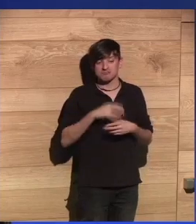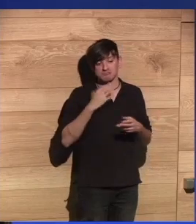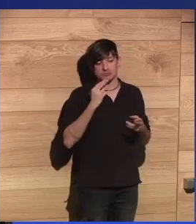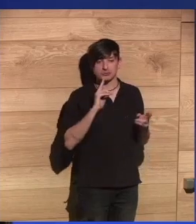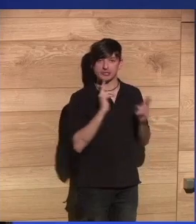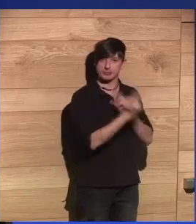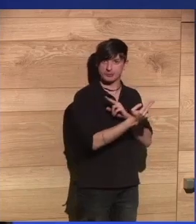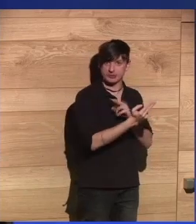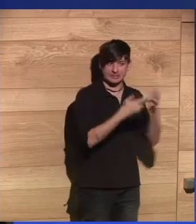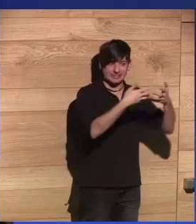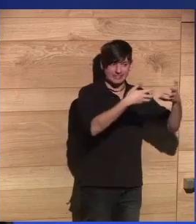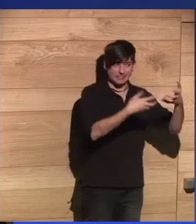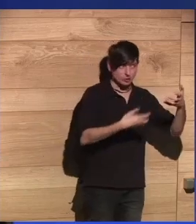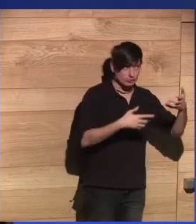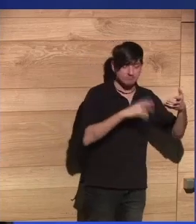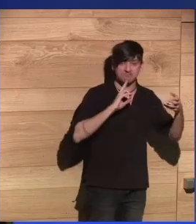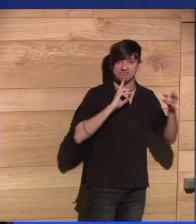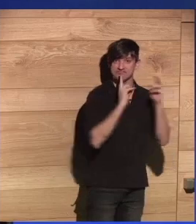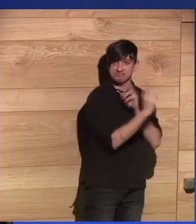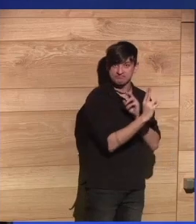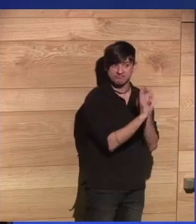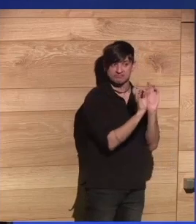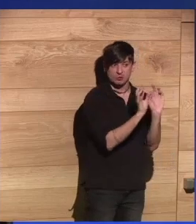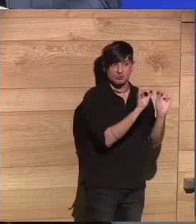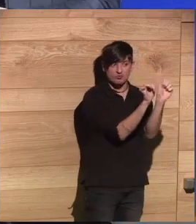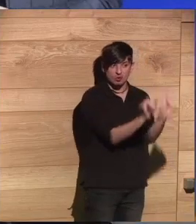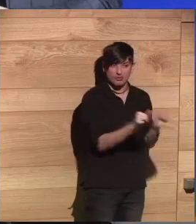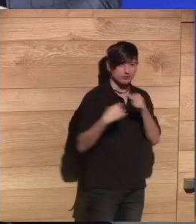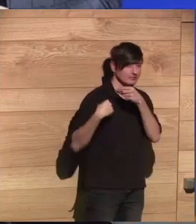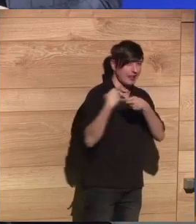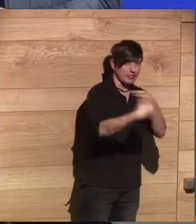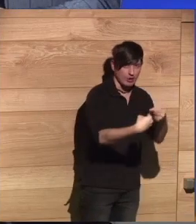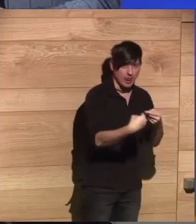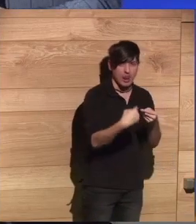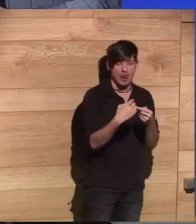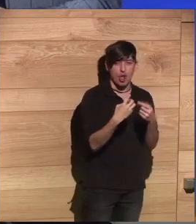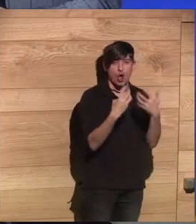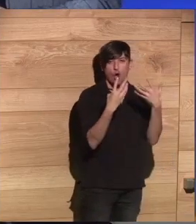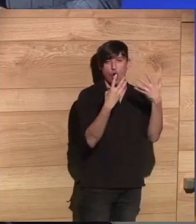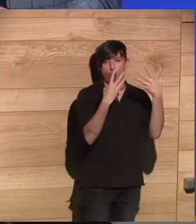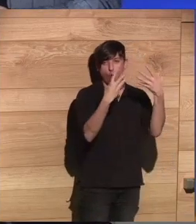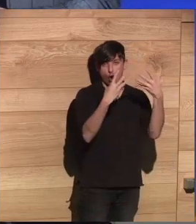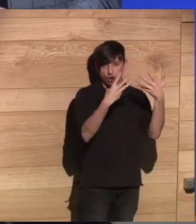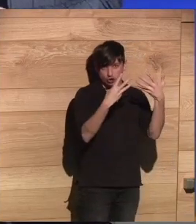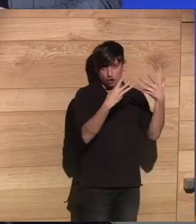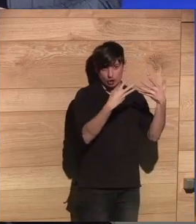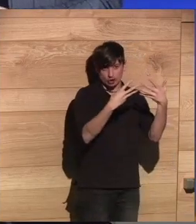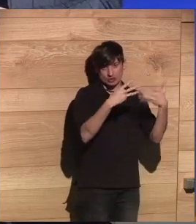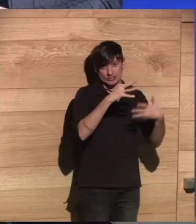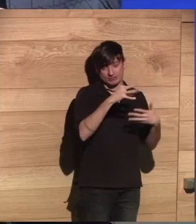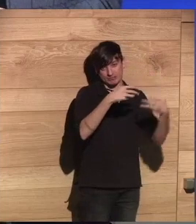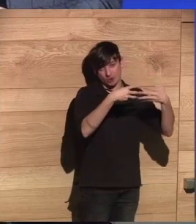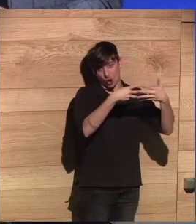responde también el texto en sí a un formato tradicional que es el octosílabo, que es